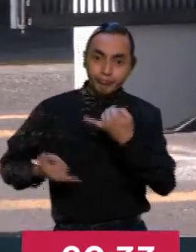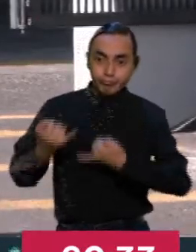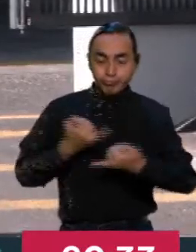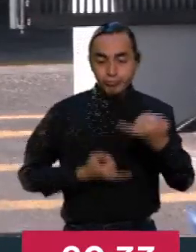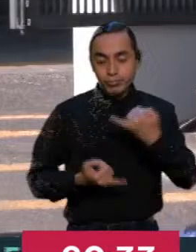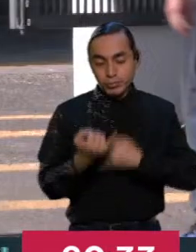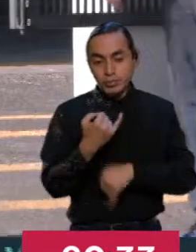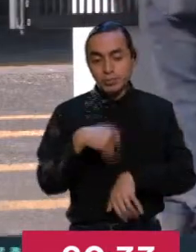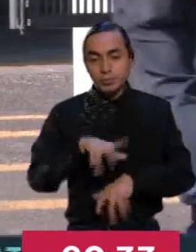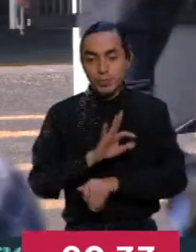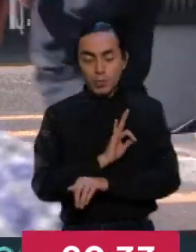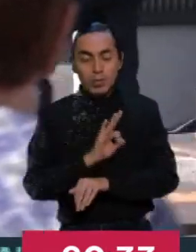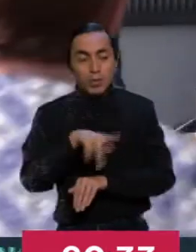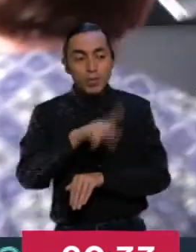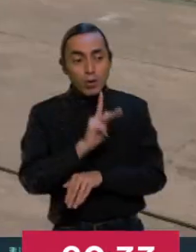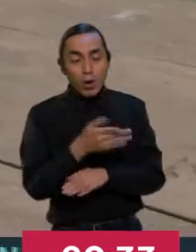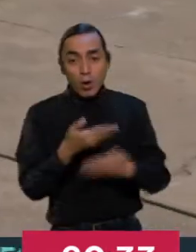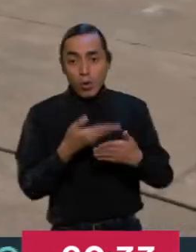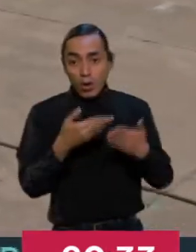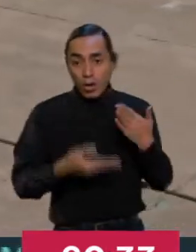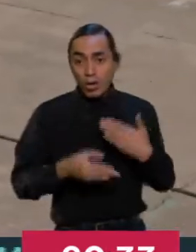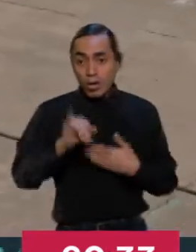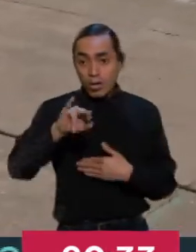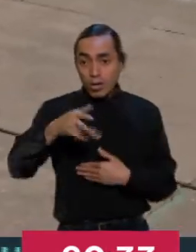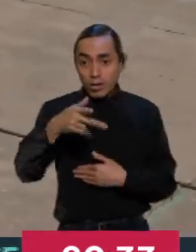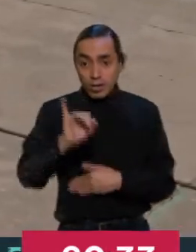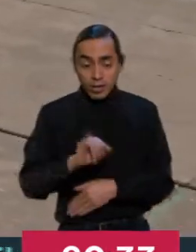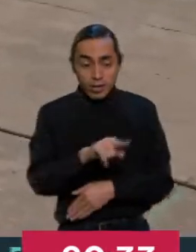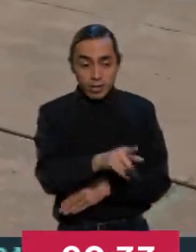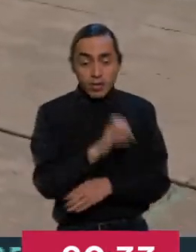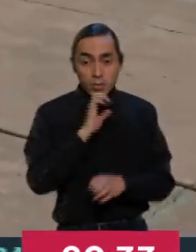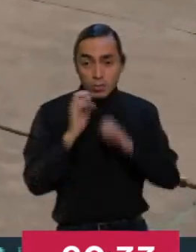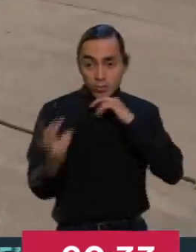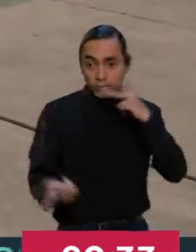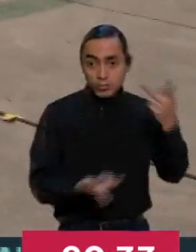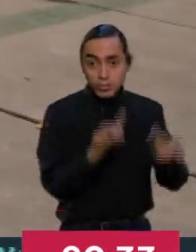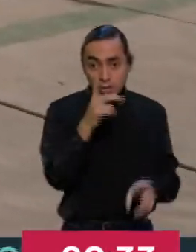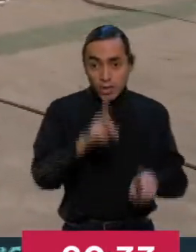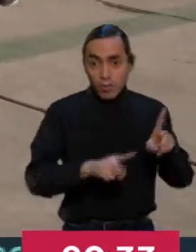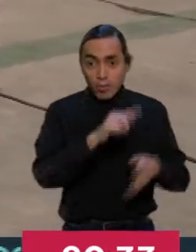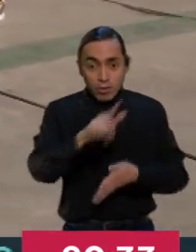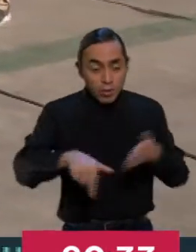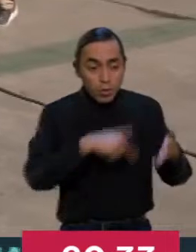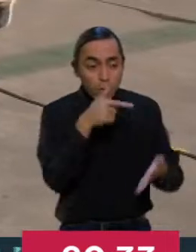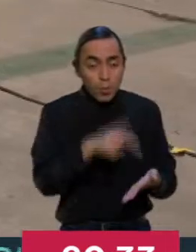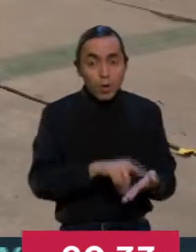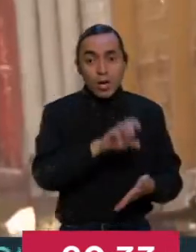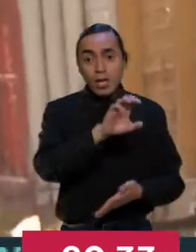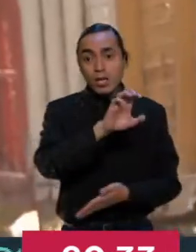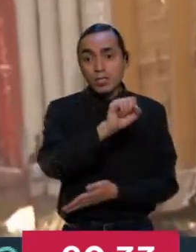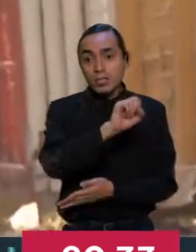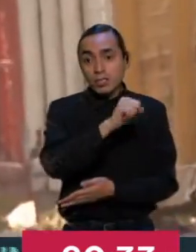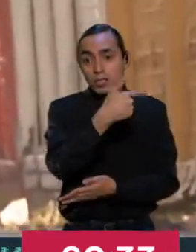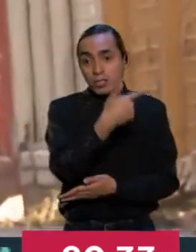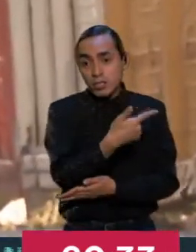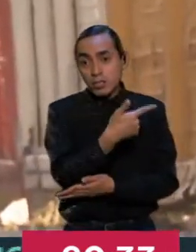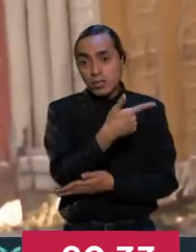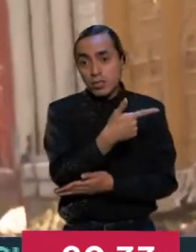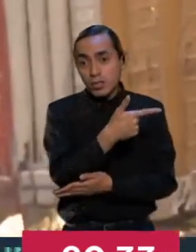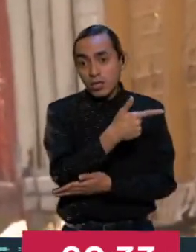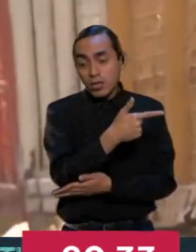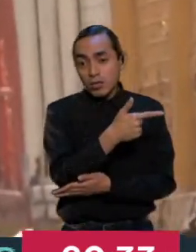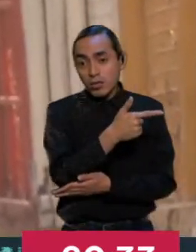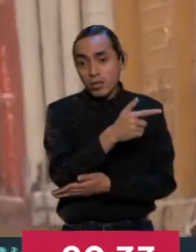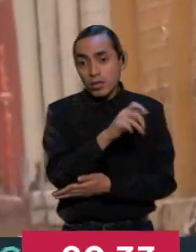acuerdo a los datos del INEGI, en la encuesta de percepción de inseguridad, dependiendo del municipio, del 67 al 82% de la población no